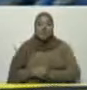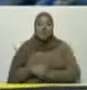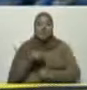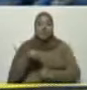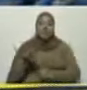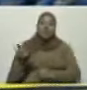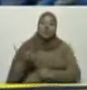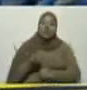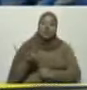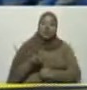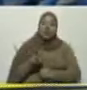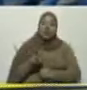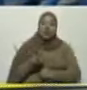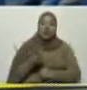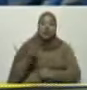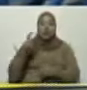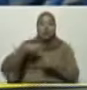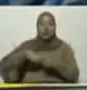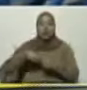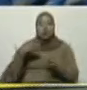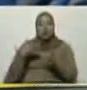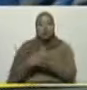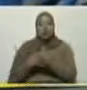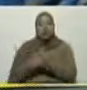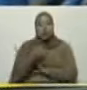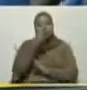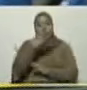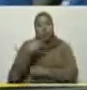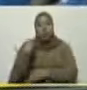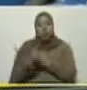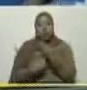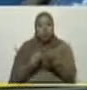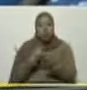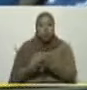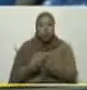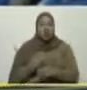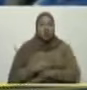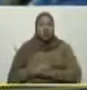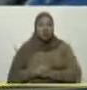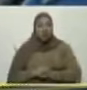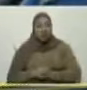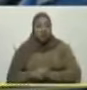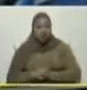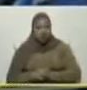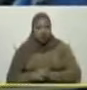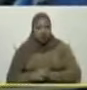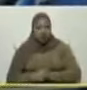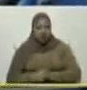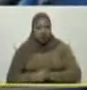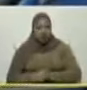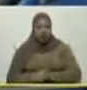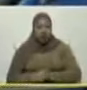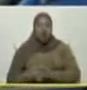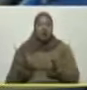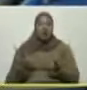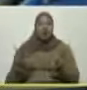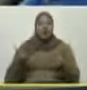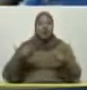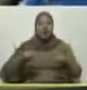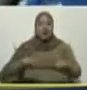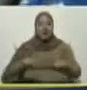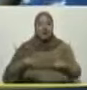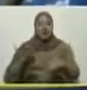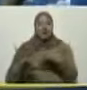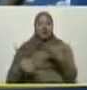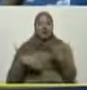Venezuela tiene derecho por ser miembro de la caf buena paga que somos verdad también los bloqueaban